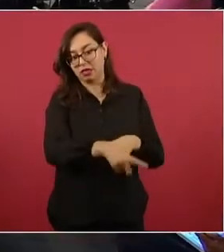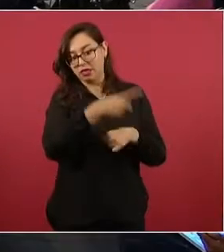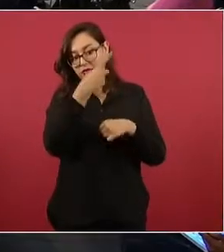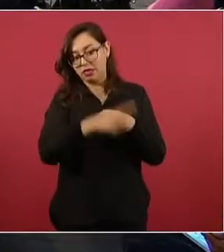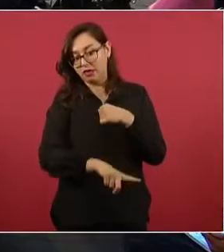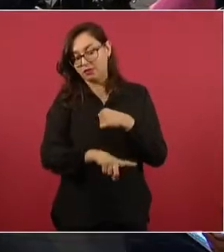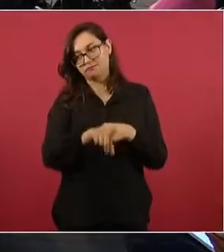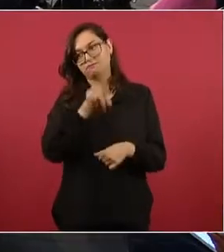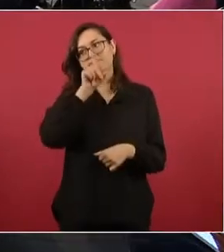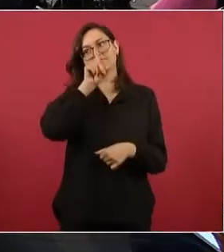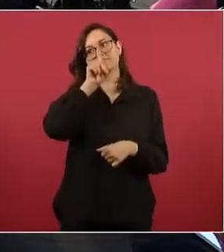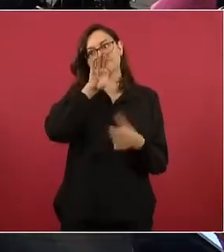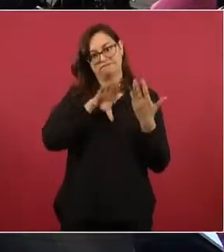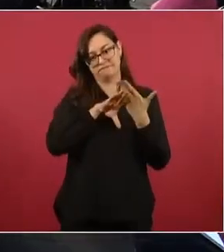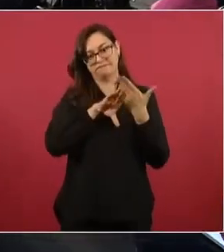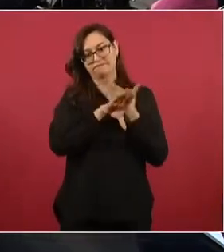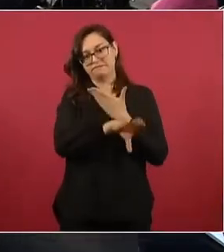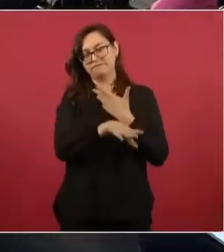consumidores,